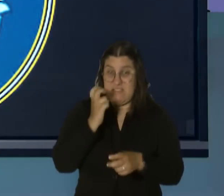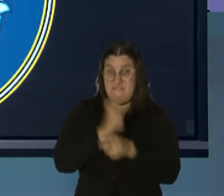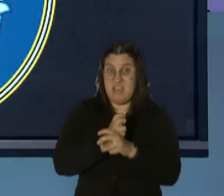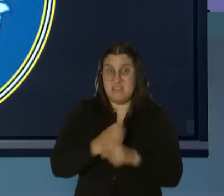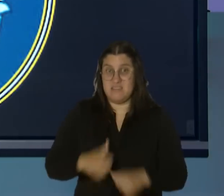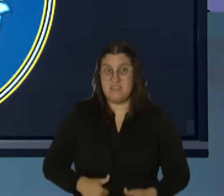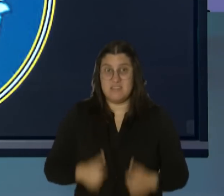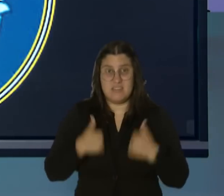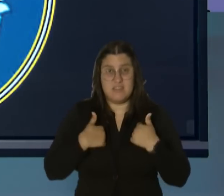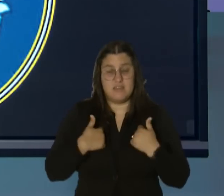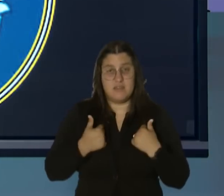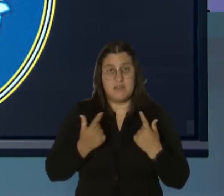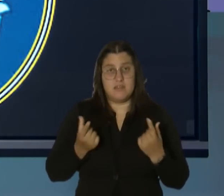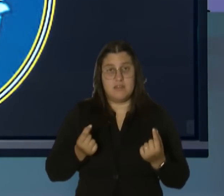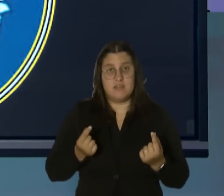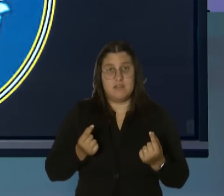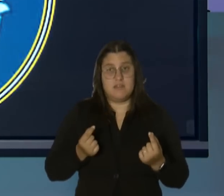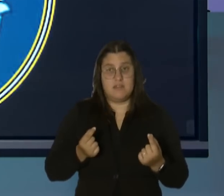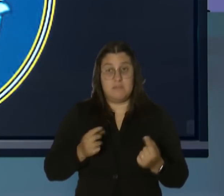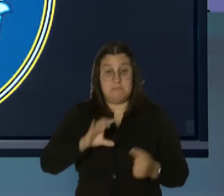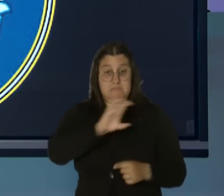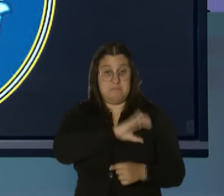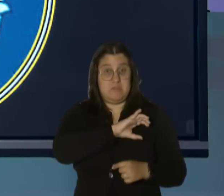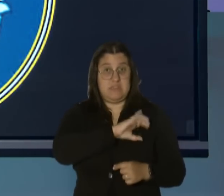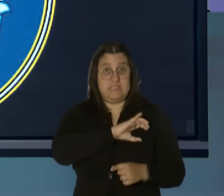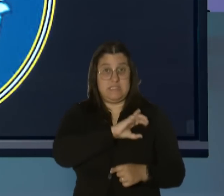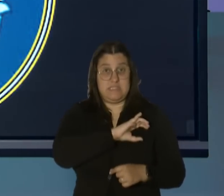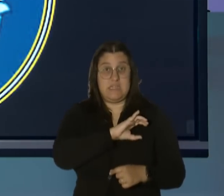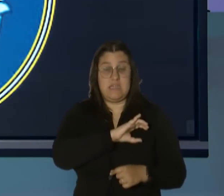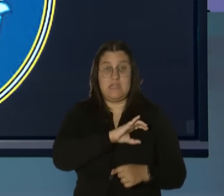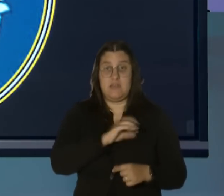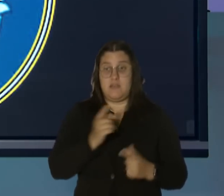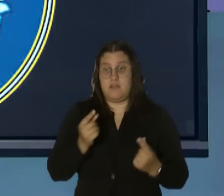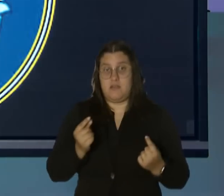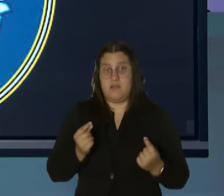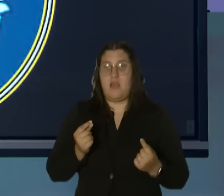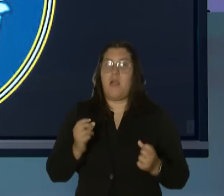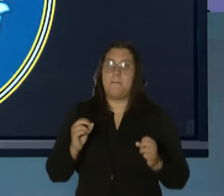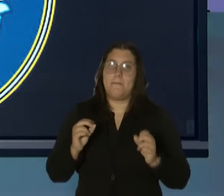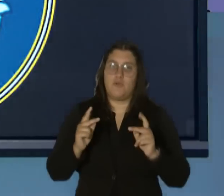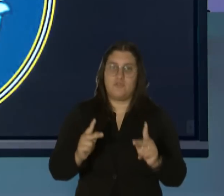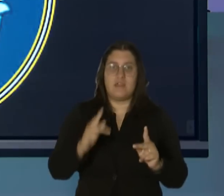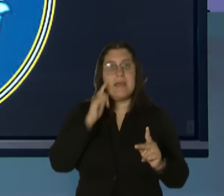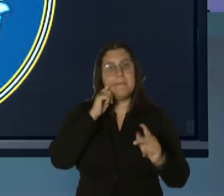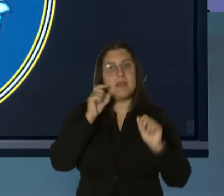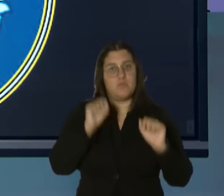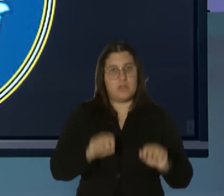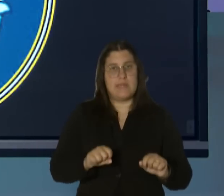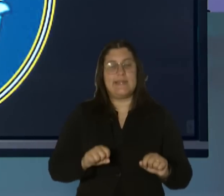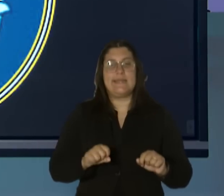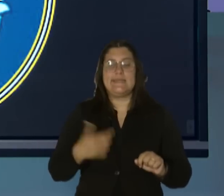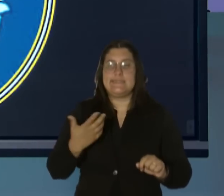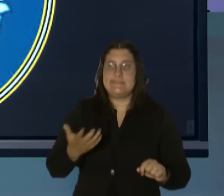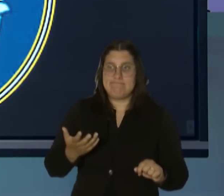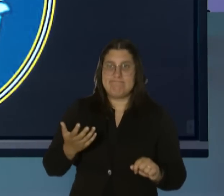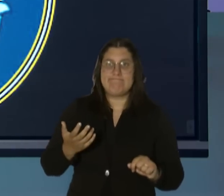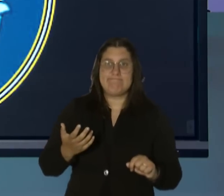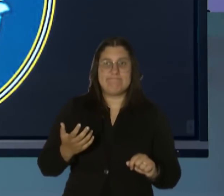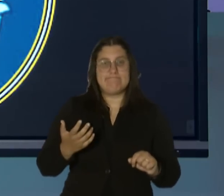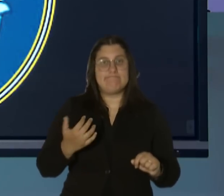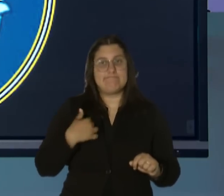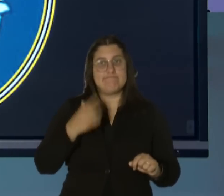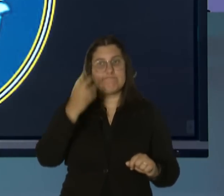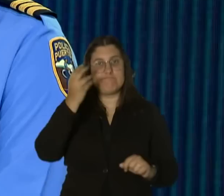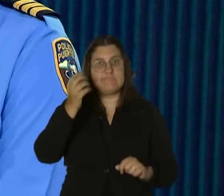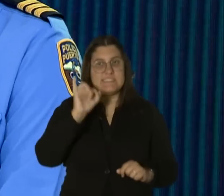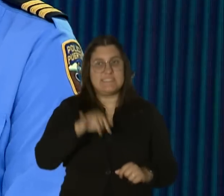vivir, el policía le da esa oportunidad que pueda salir de eso,